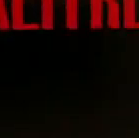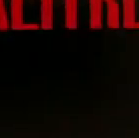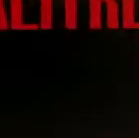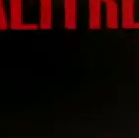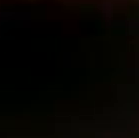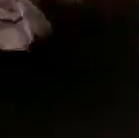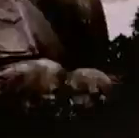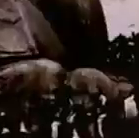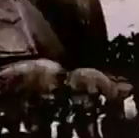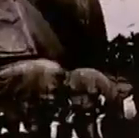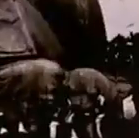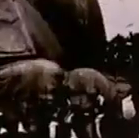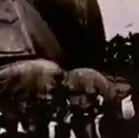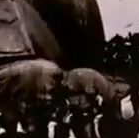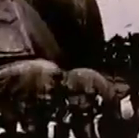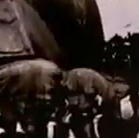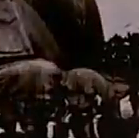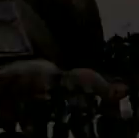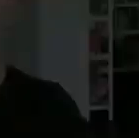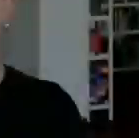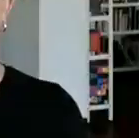salitre y parte del guano.